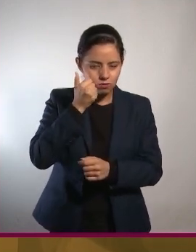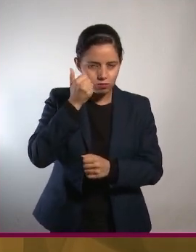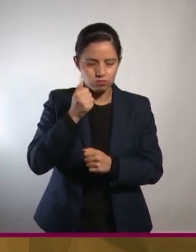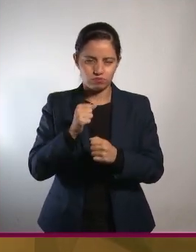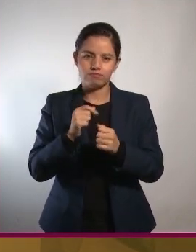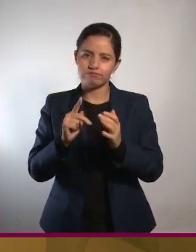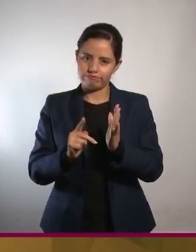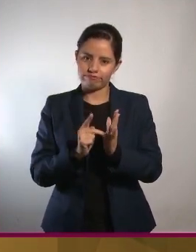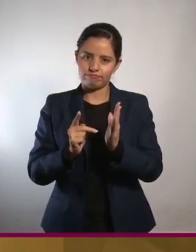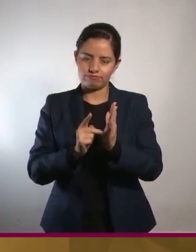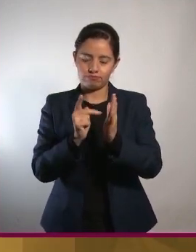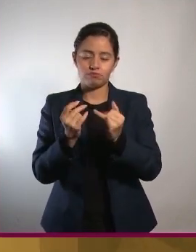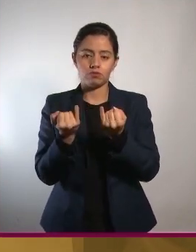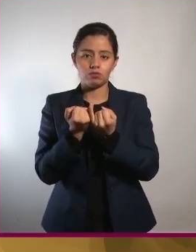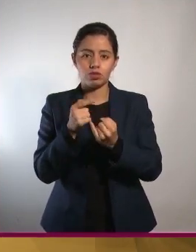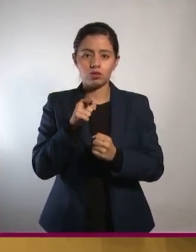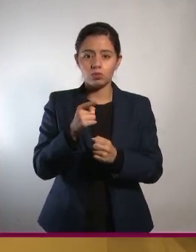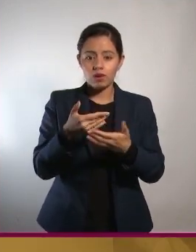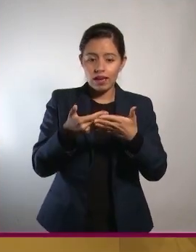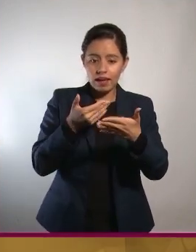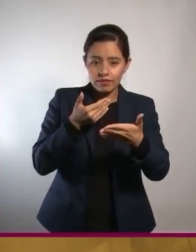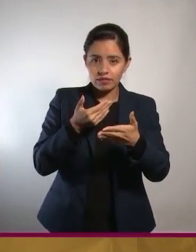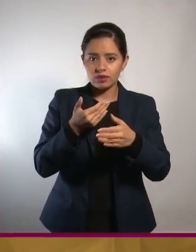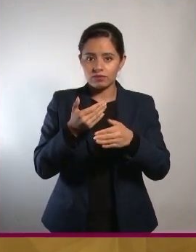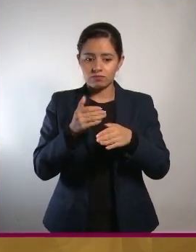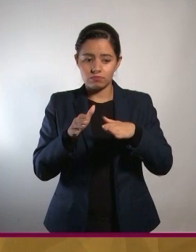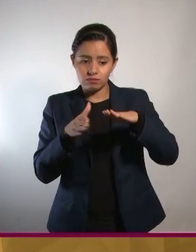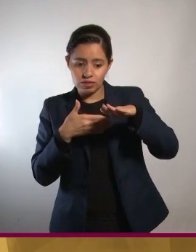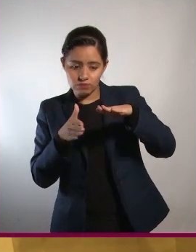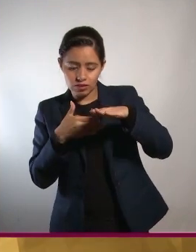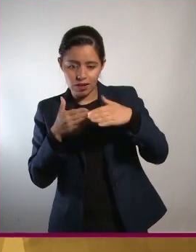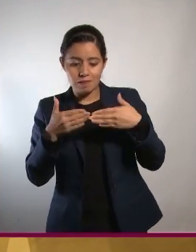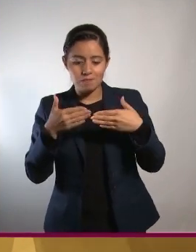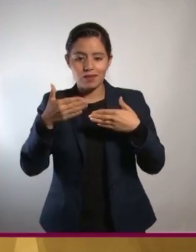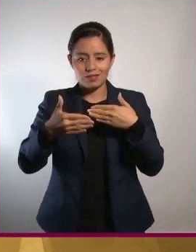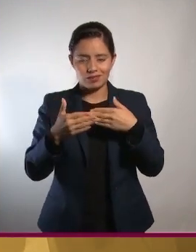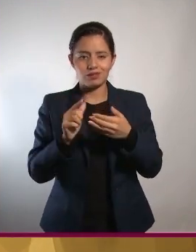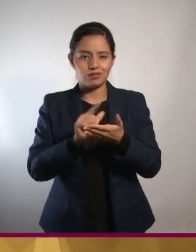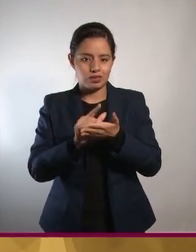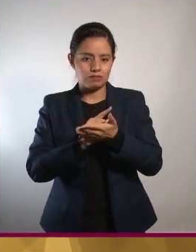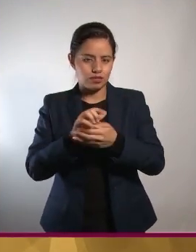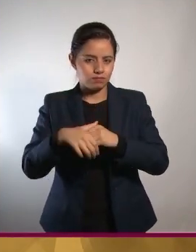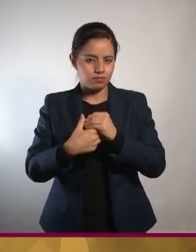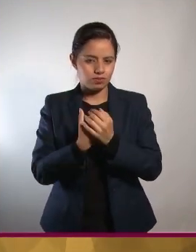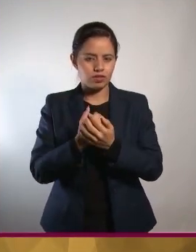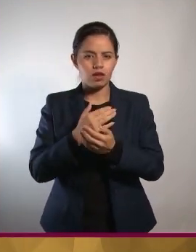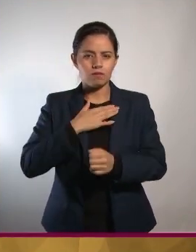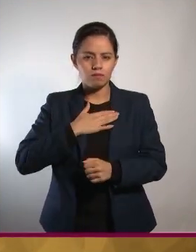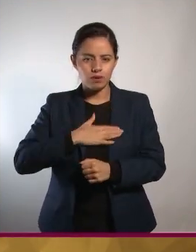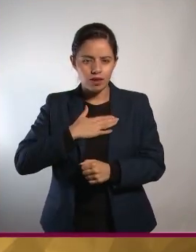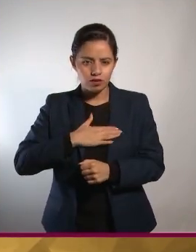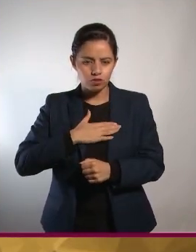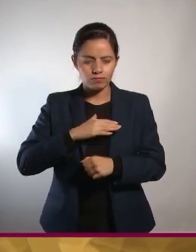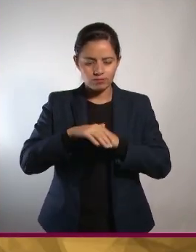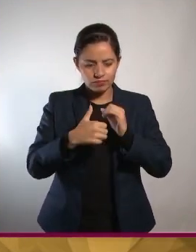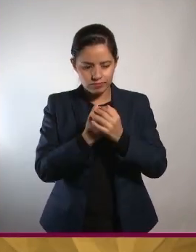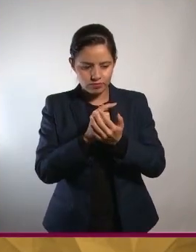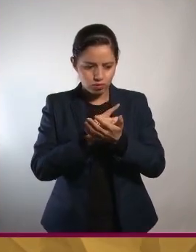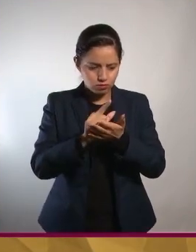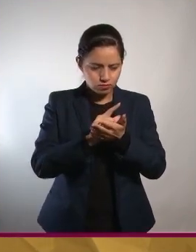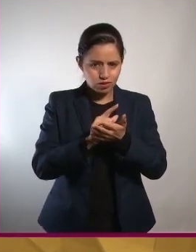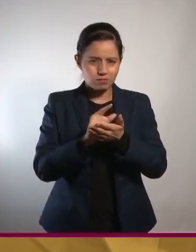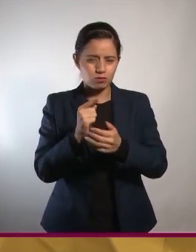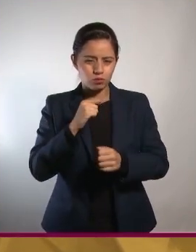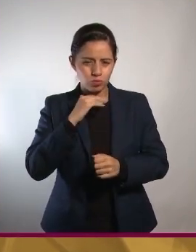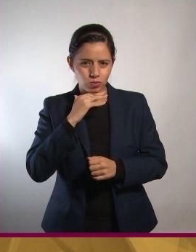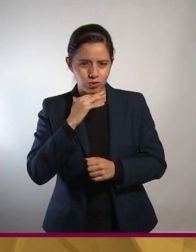Lávese las manos también antes y después de preparar alimentos, antes de comer, después de ir al baño y cada vez que tenga las manos sucias. Si